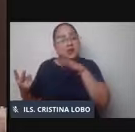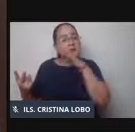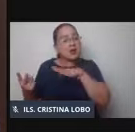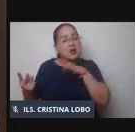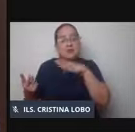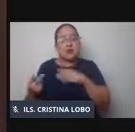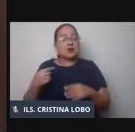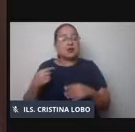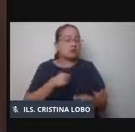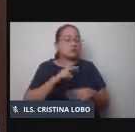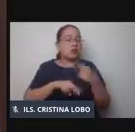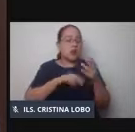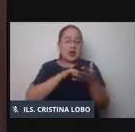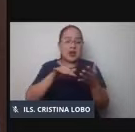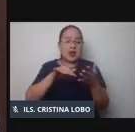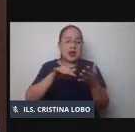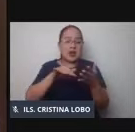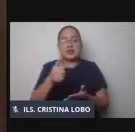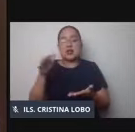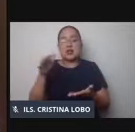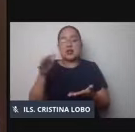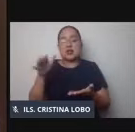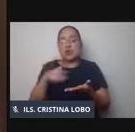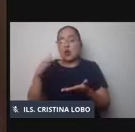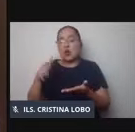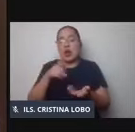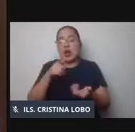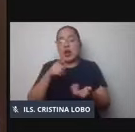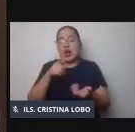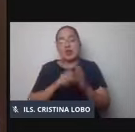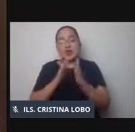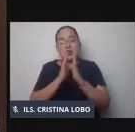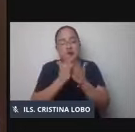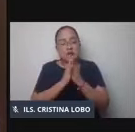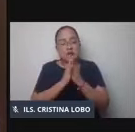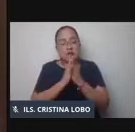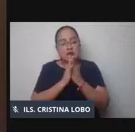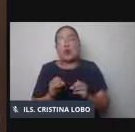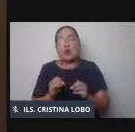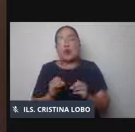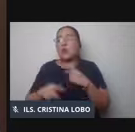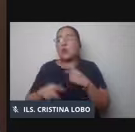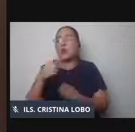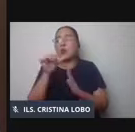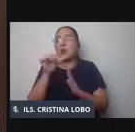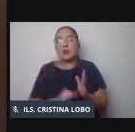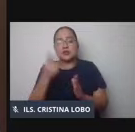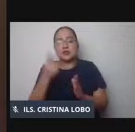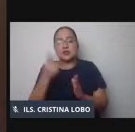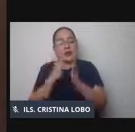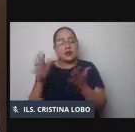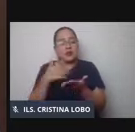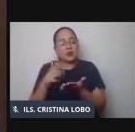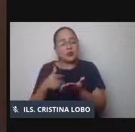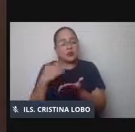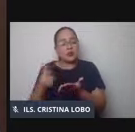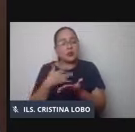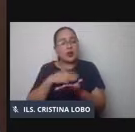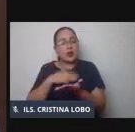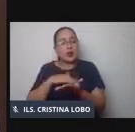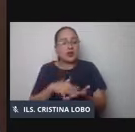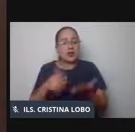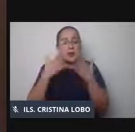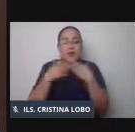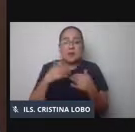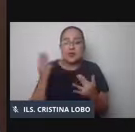leerme 6 páginas de un libro o me voy a acabar un libro en un mes y entonces no llevo ni la mitad, vuelvo y